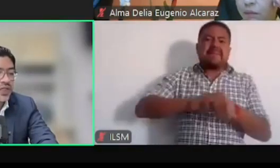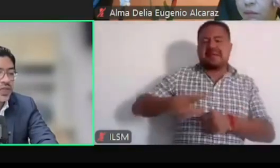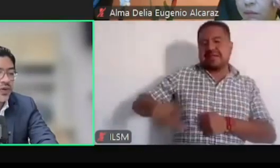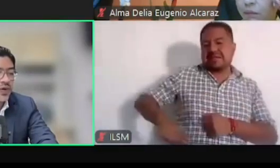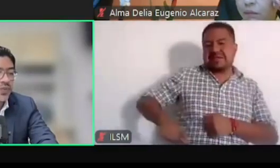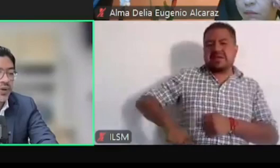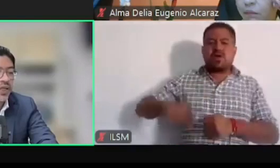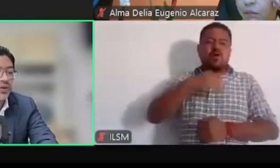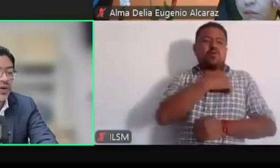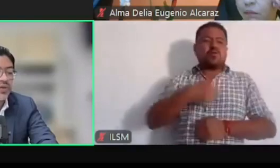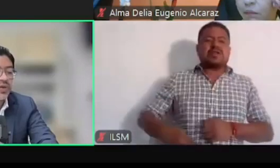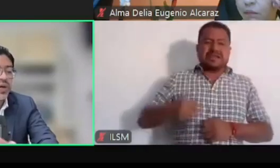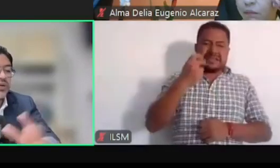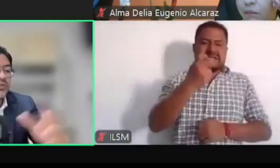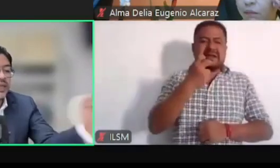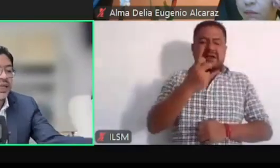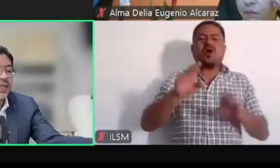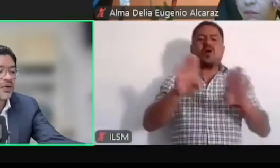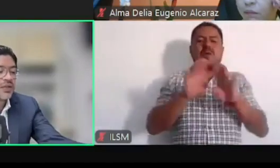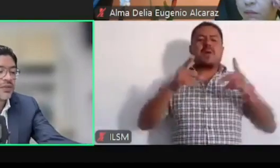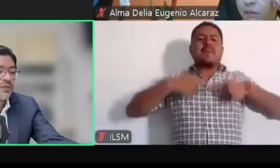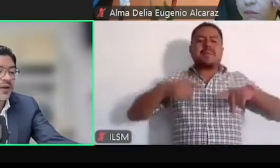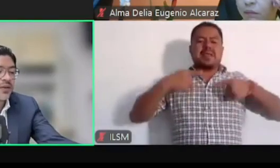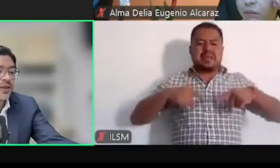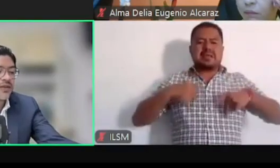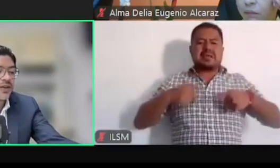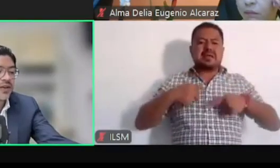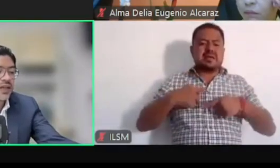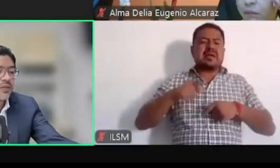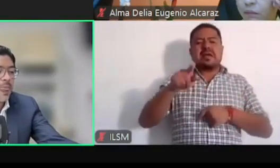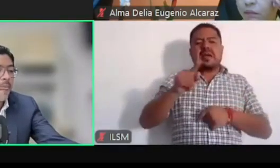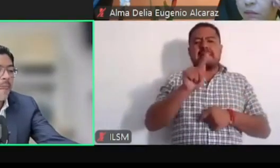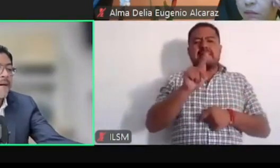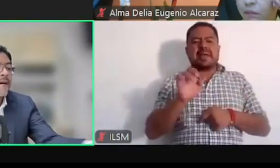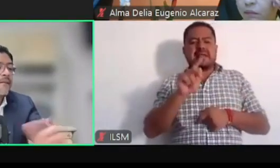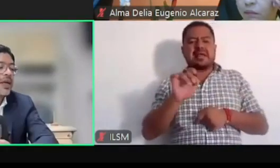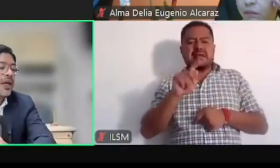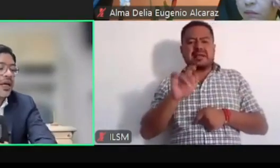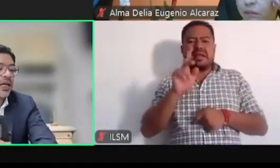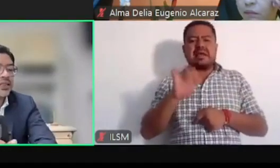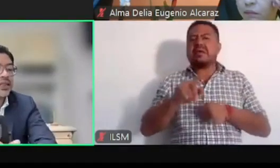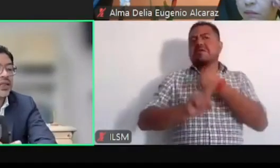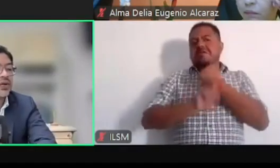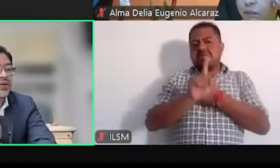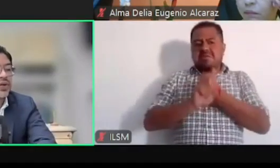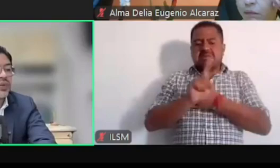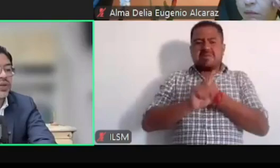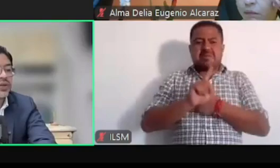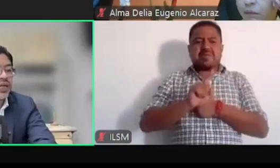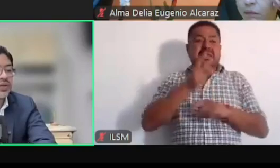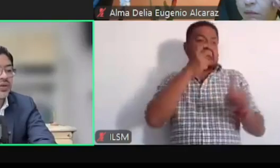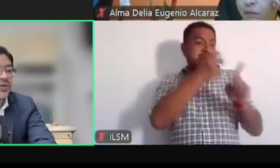su municipio y por tanto como Ciudadano petat leco se ve ampliamente afectado en ese tenor los argumentos del actor no se